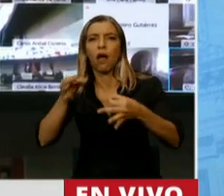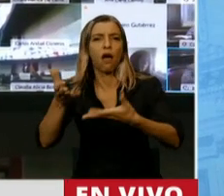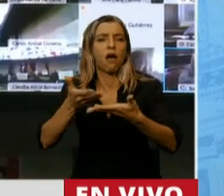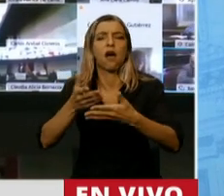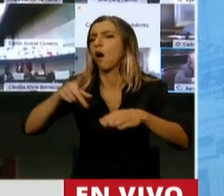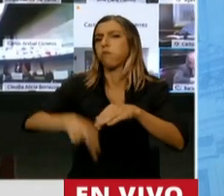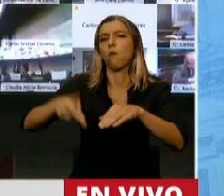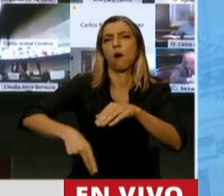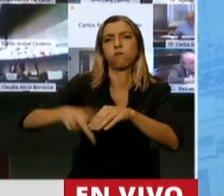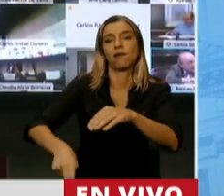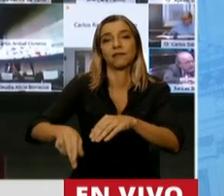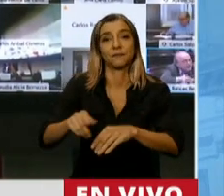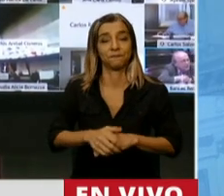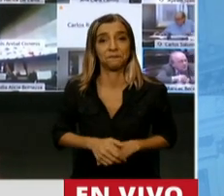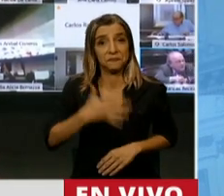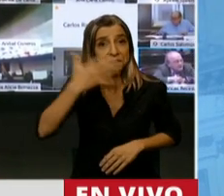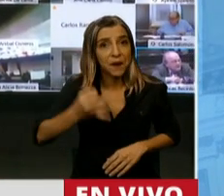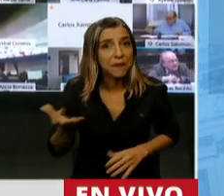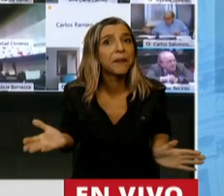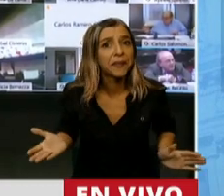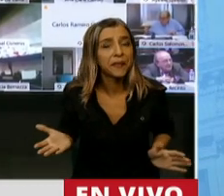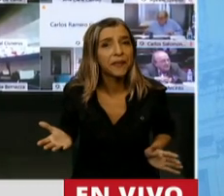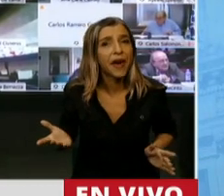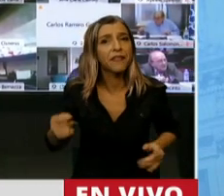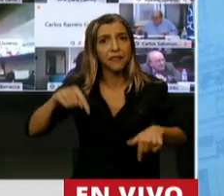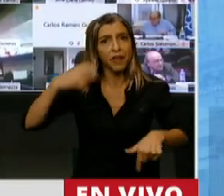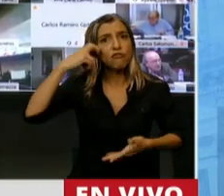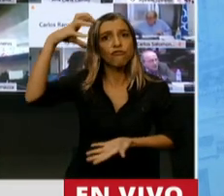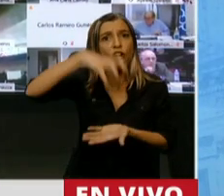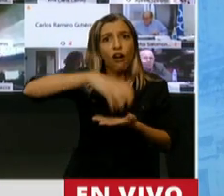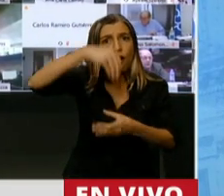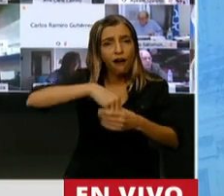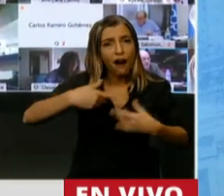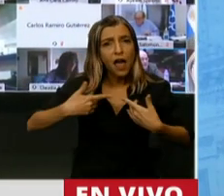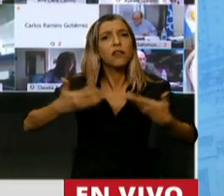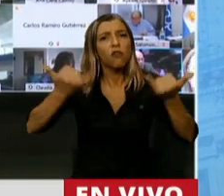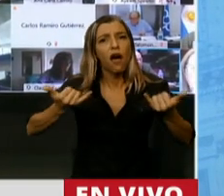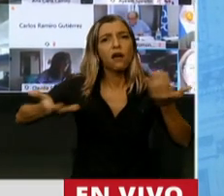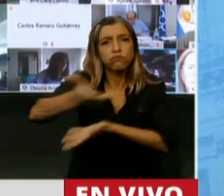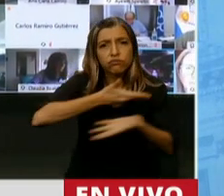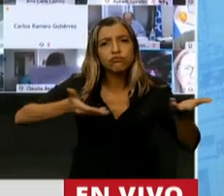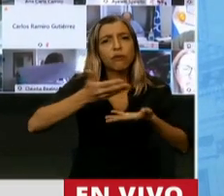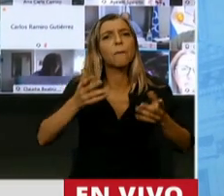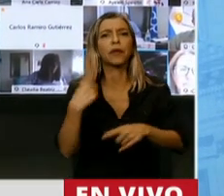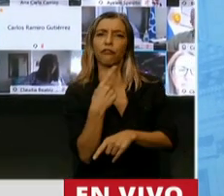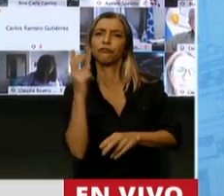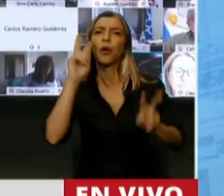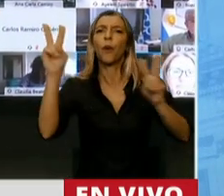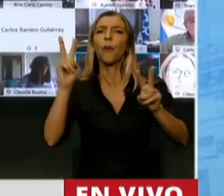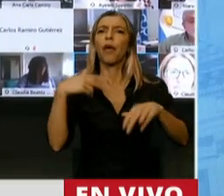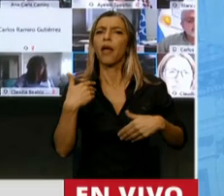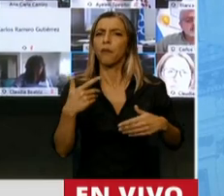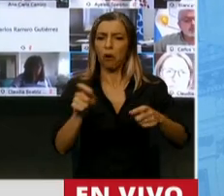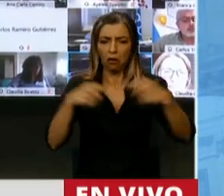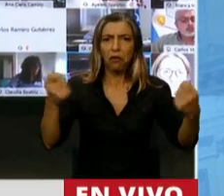El diálogo, presidente, es probable que se encuentre en el Congreso, pero cuando se mira los titulares de afuera por especulación electoral,